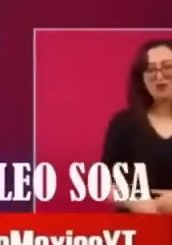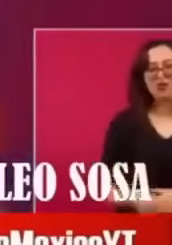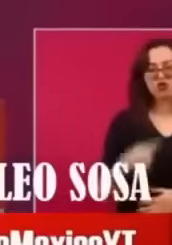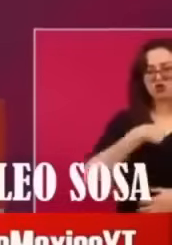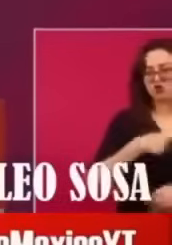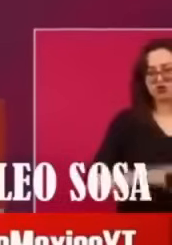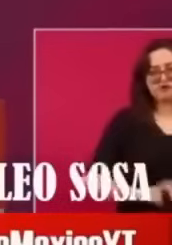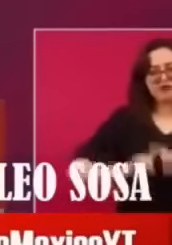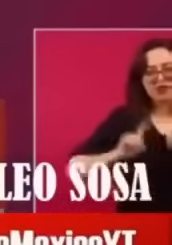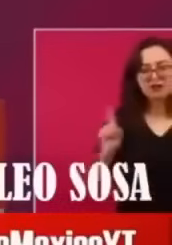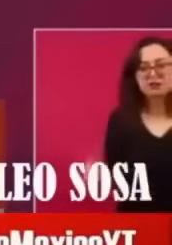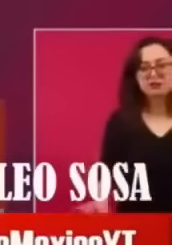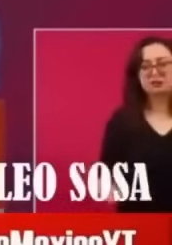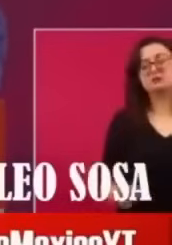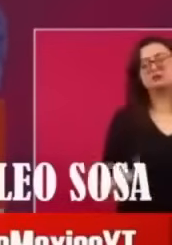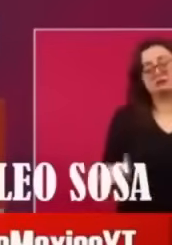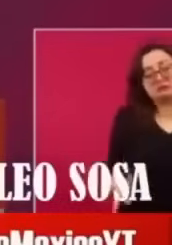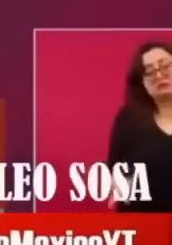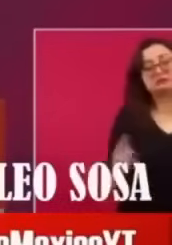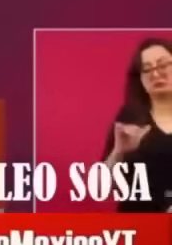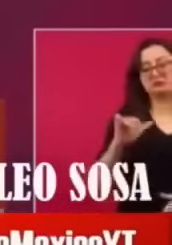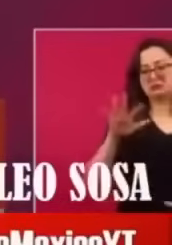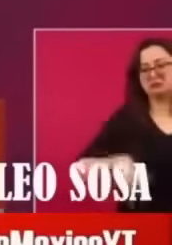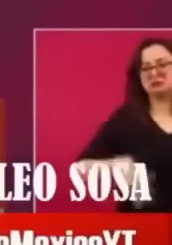No permitimos